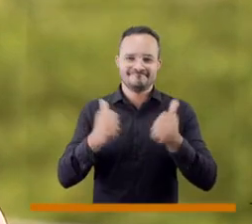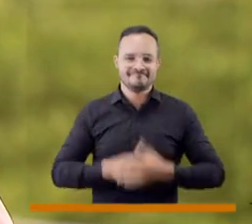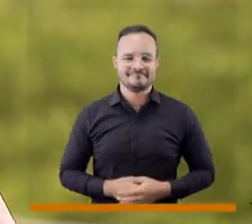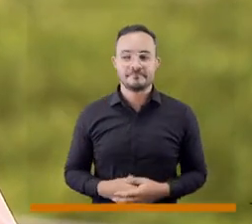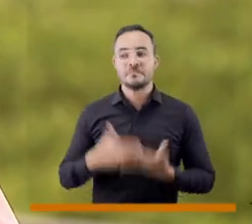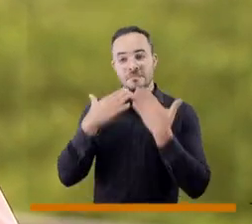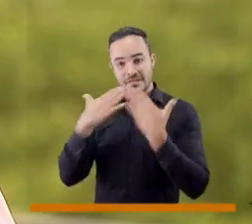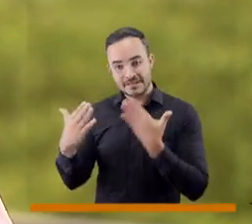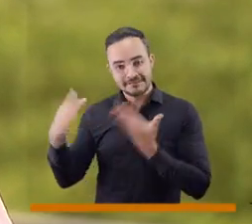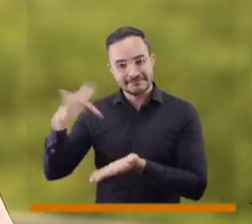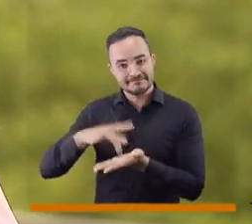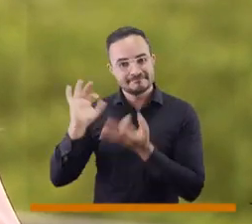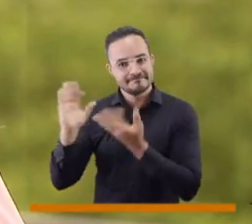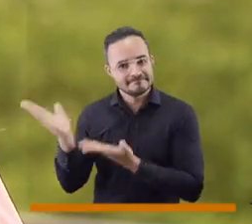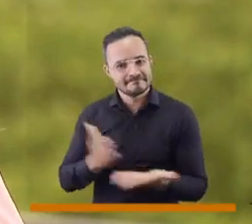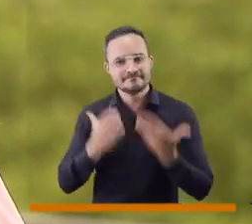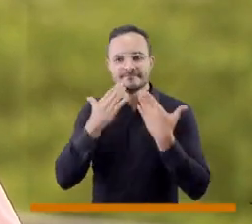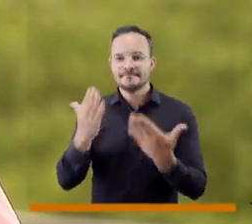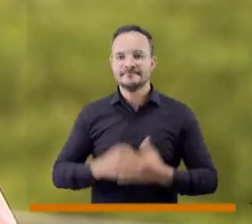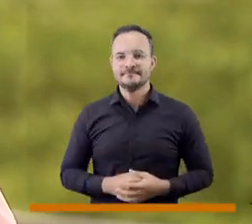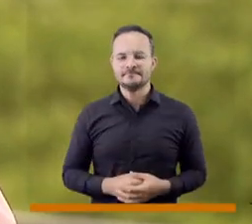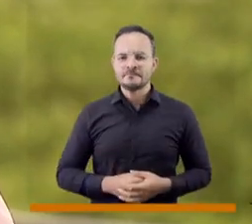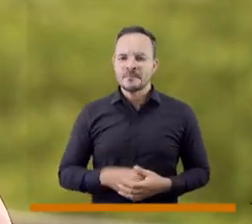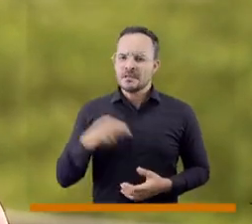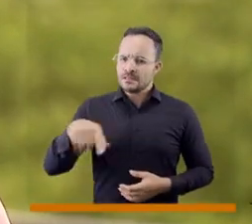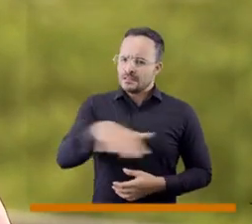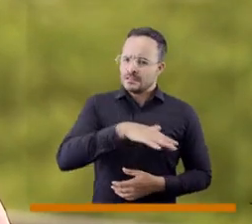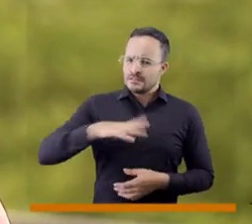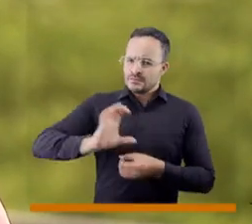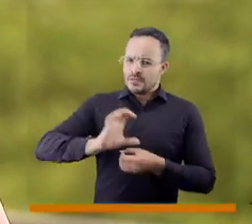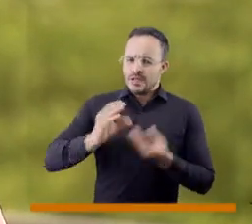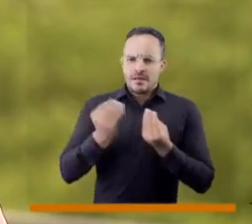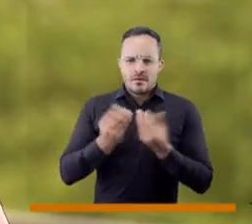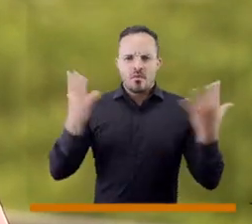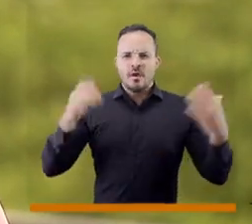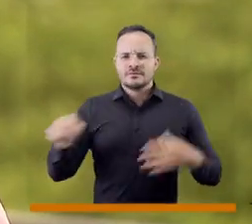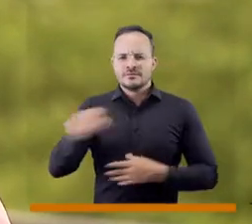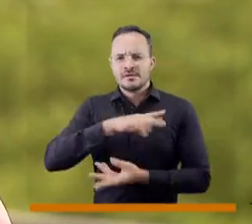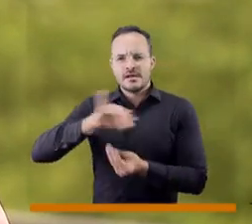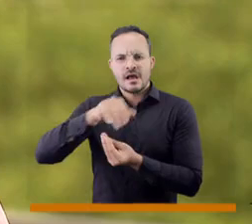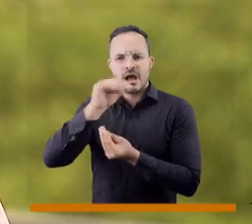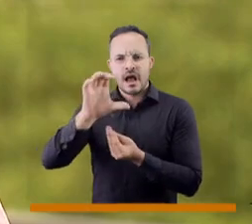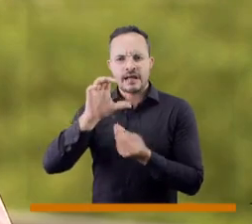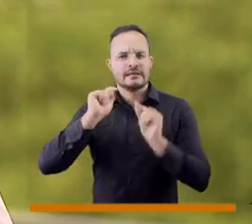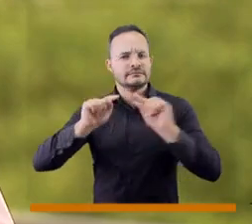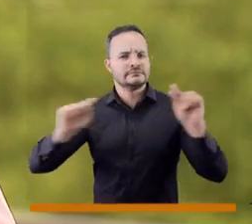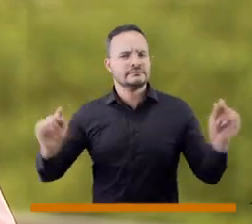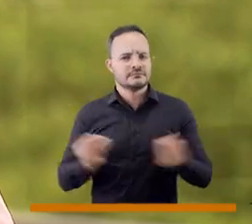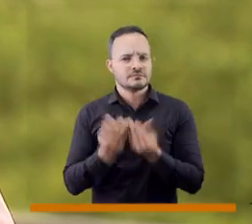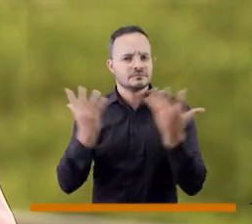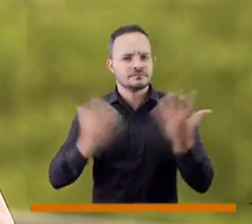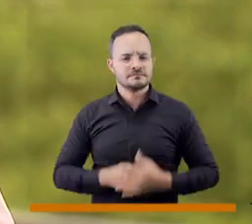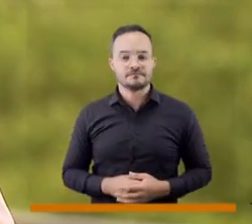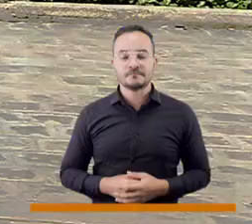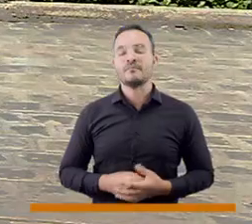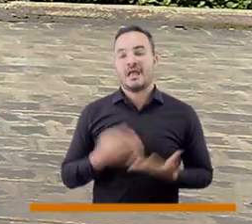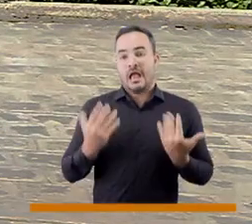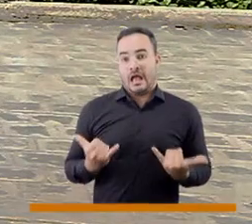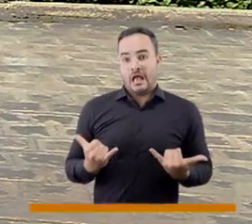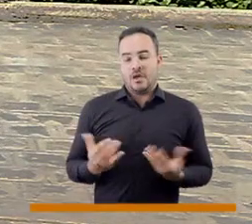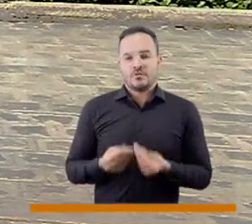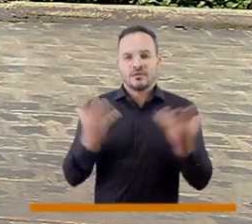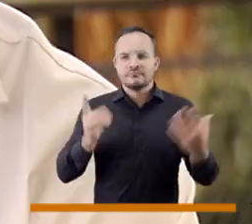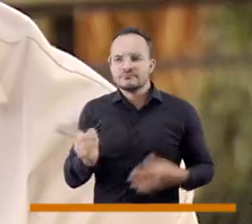un placer contar con su presencia. En la ciudad, ¿existen cuántos organismos de juntas de acción comunal actualmente?